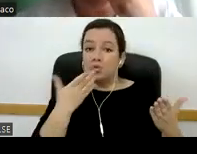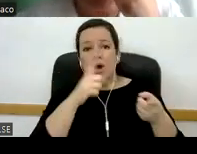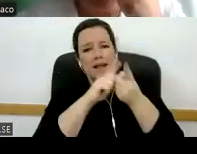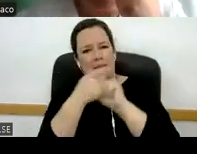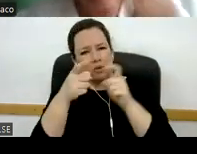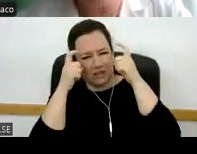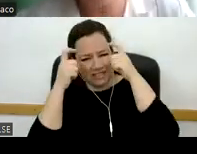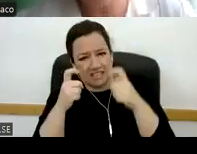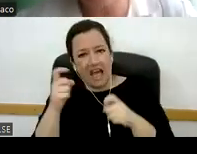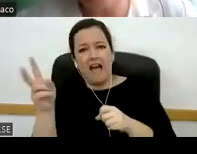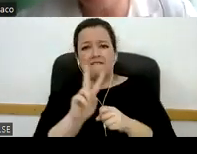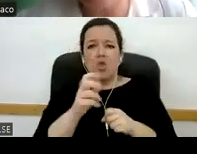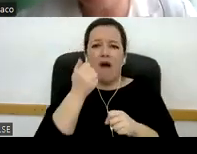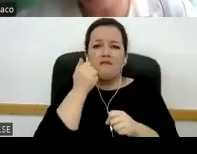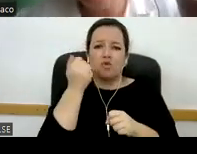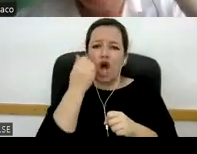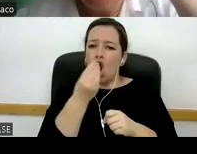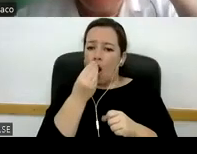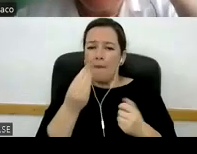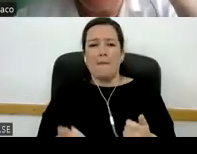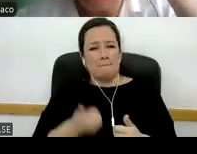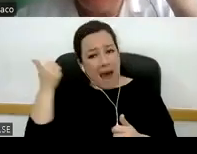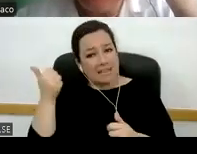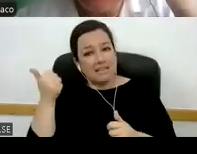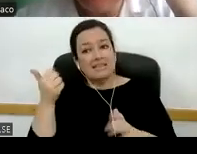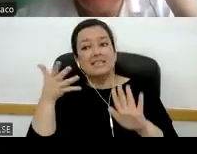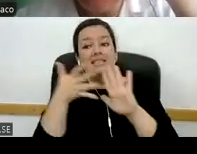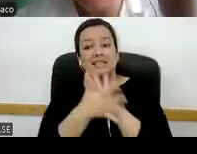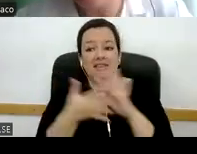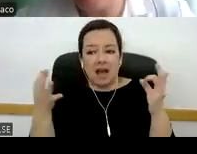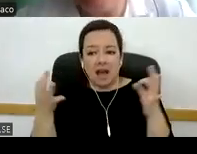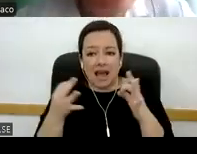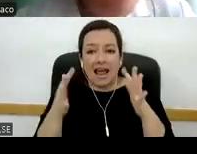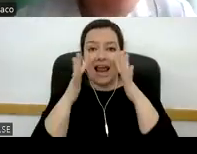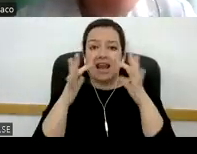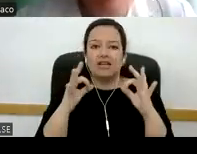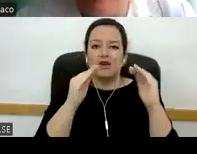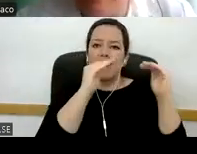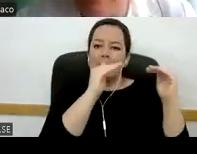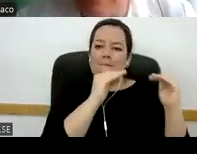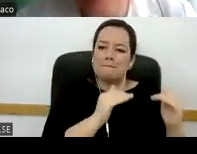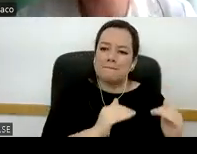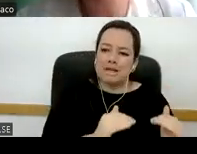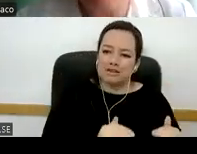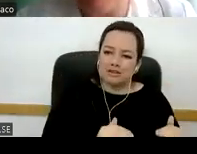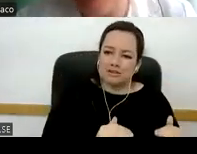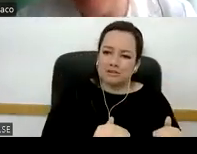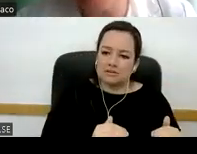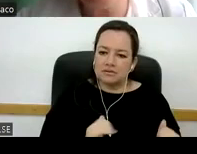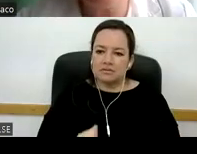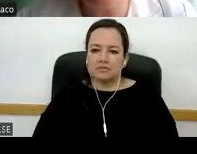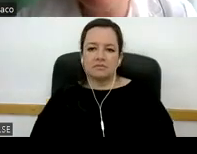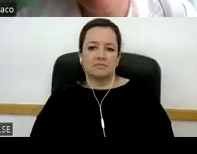si aumentamos la cantidad de verduras y frutas frescas, vamos a conseguir disminuir el riesgo cardiovascular. Aquí no había una